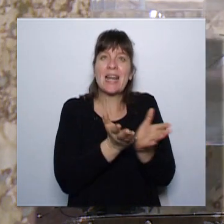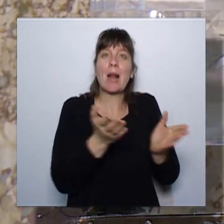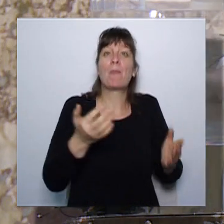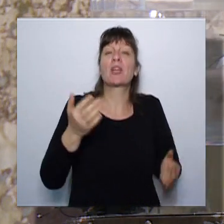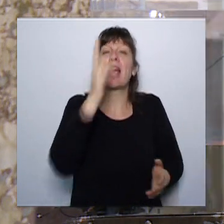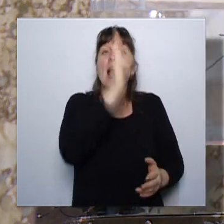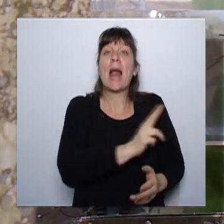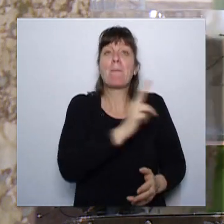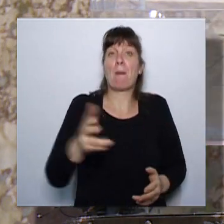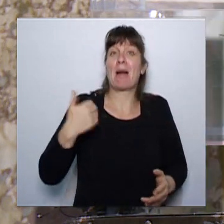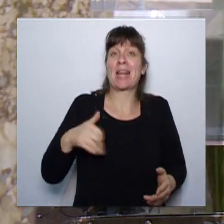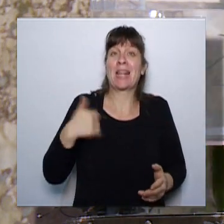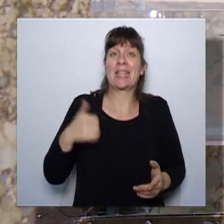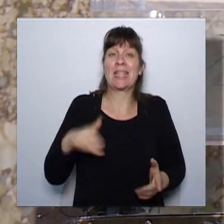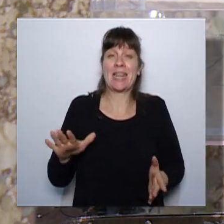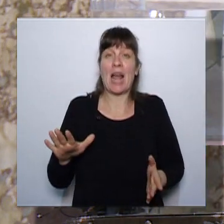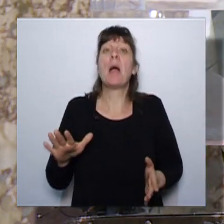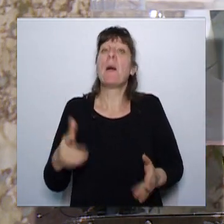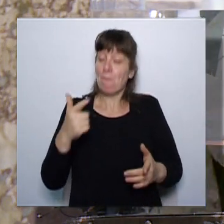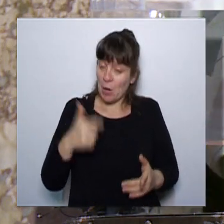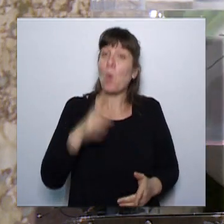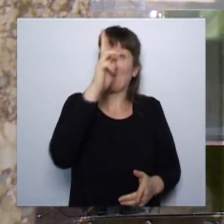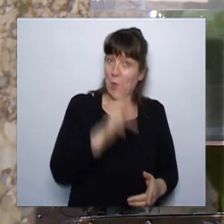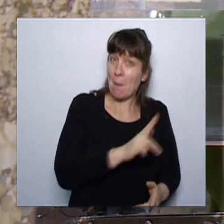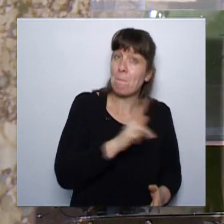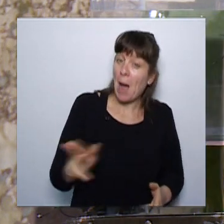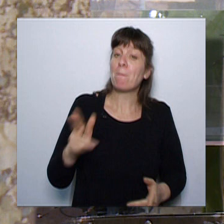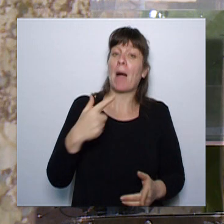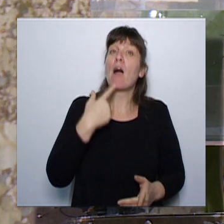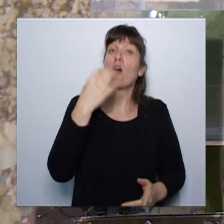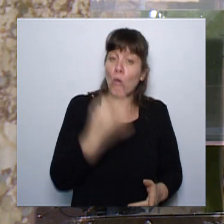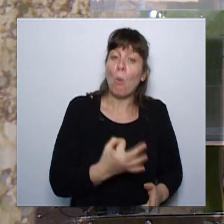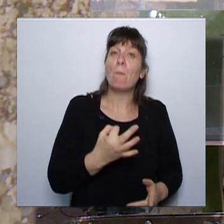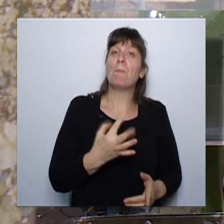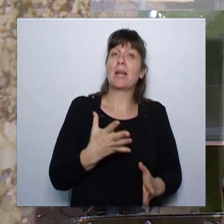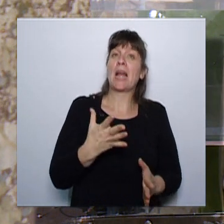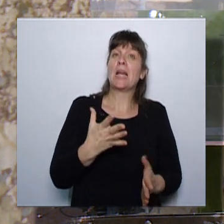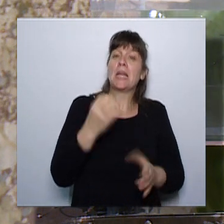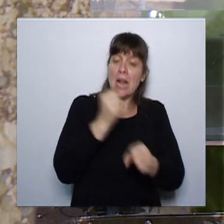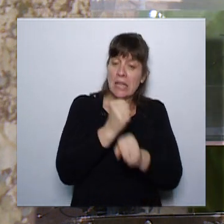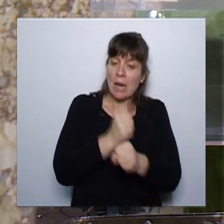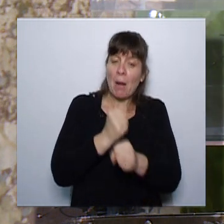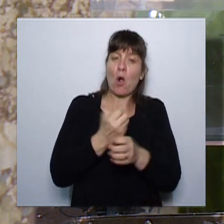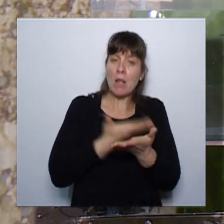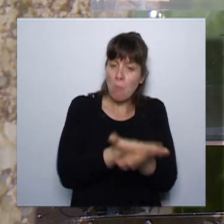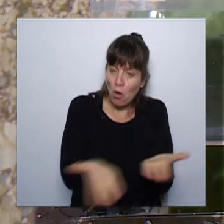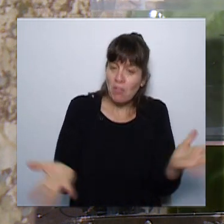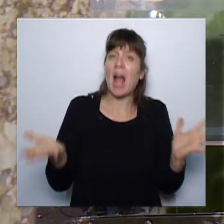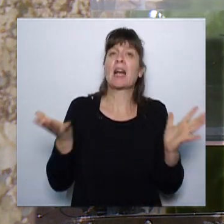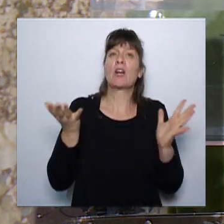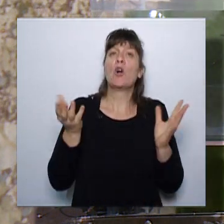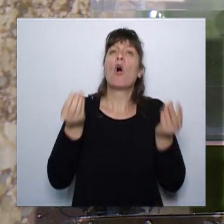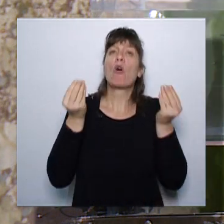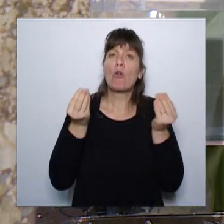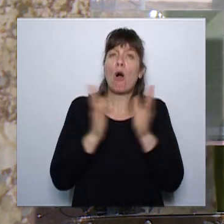el argentino ahora en cuanto el papá tuvo que hacer lo que tiene que hacer qué es mostrar el magisterio